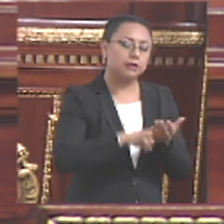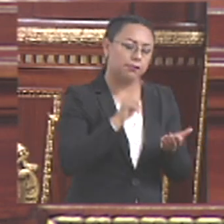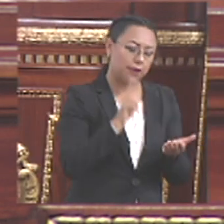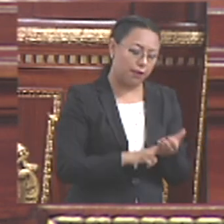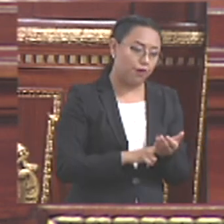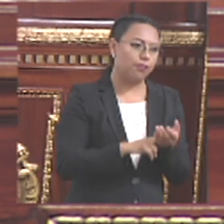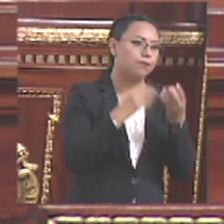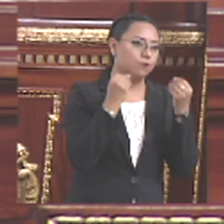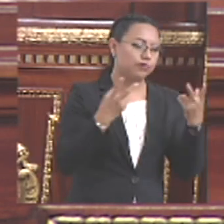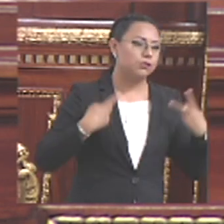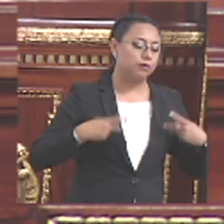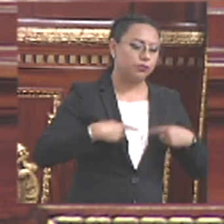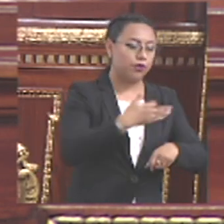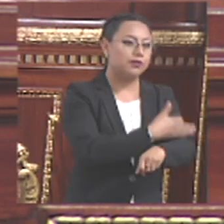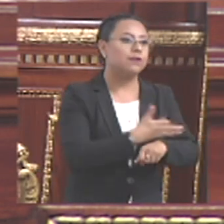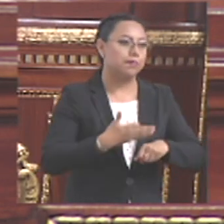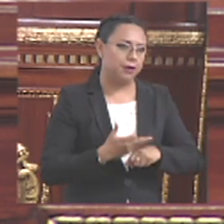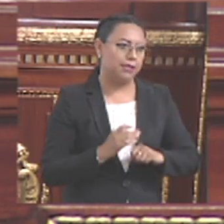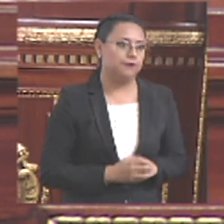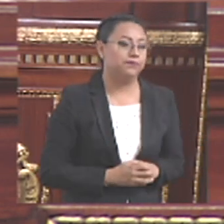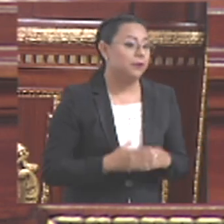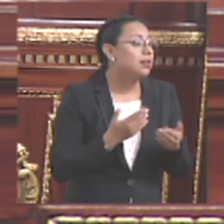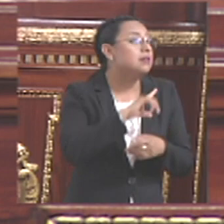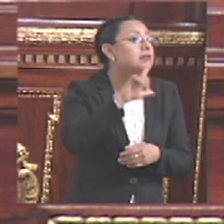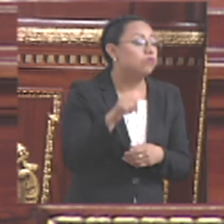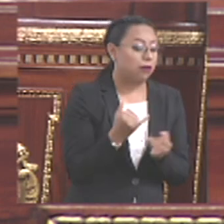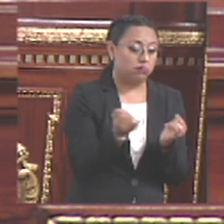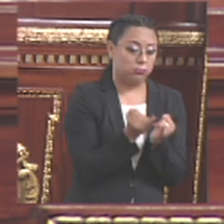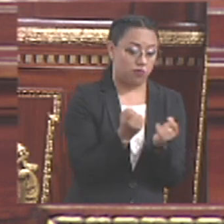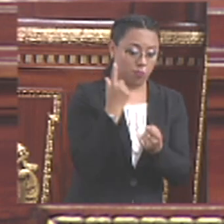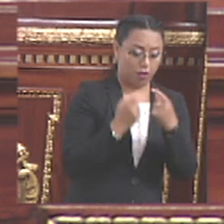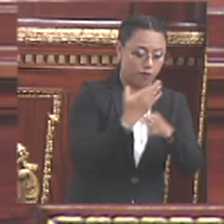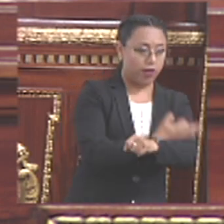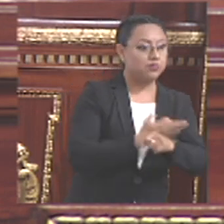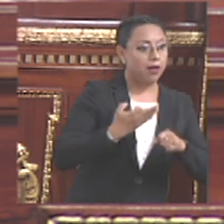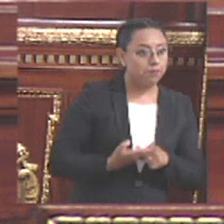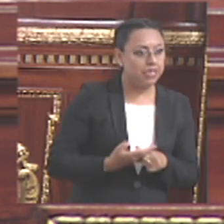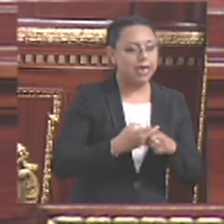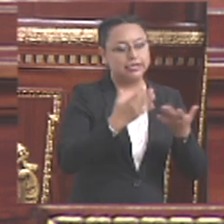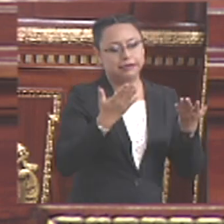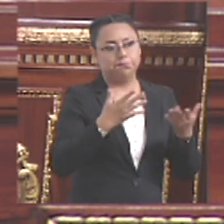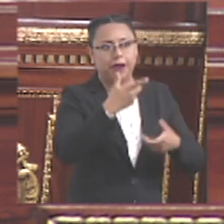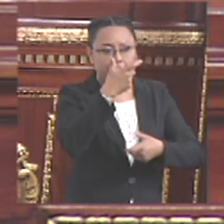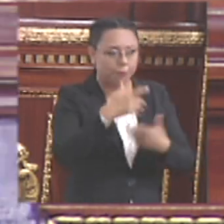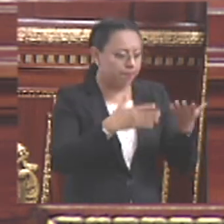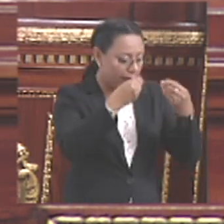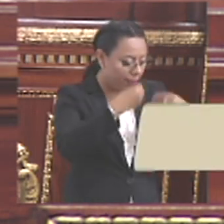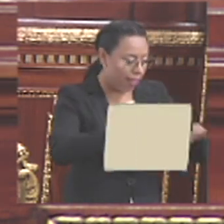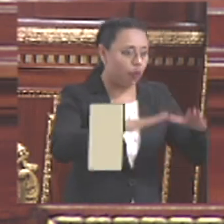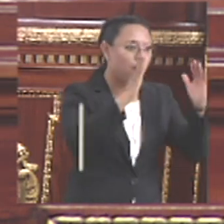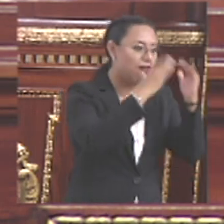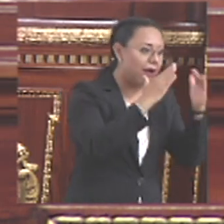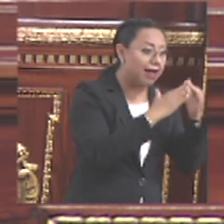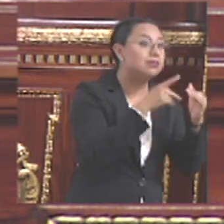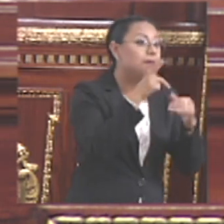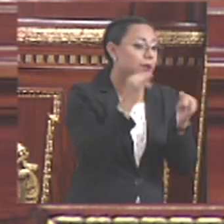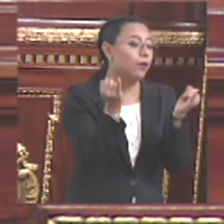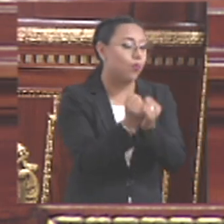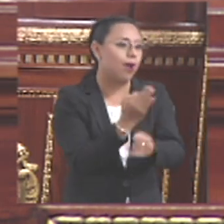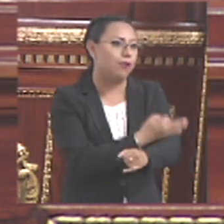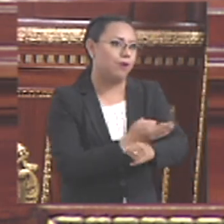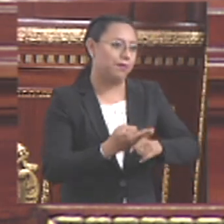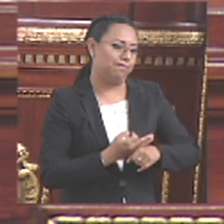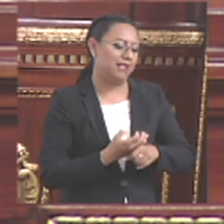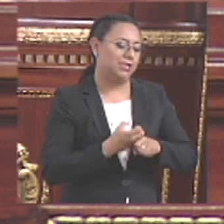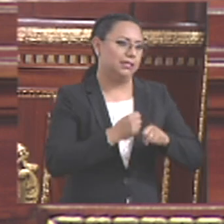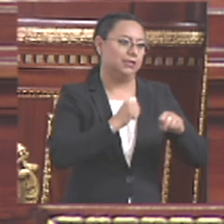familias incompletas y desamparadas ante la pérdida de su patrimonio. Un sismo ha logrado lo que ningún